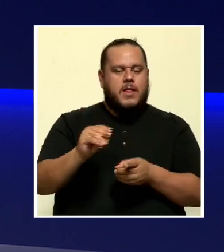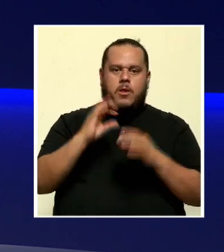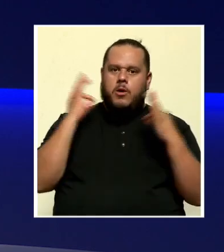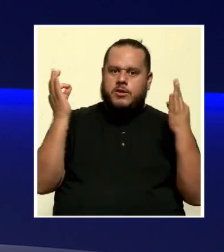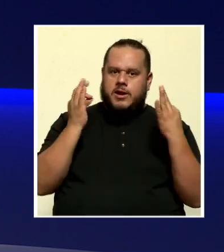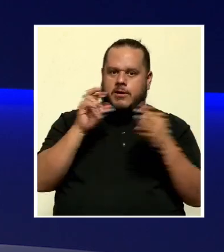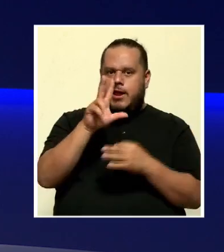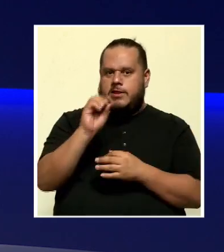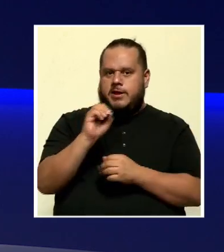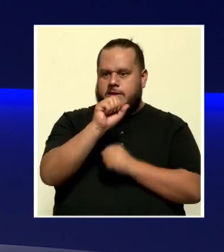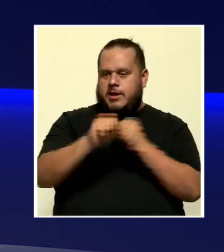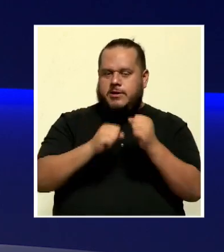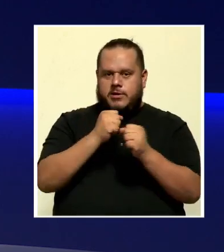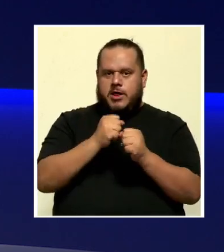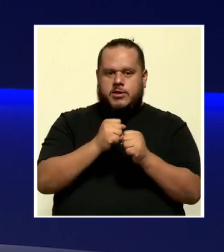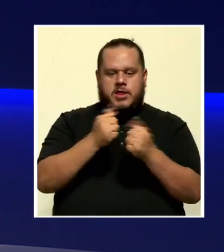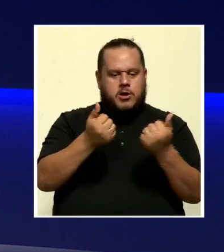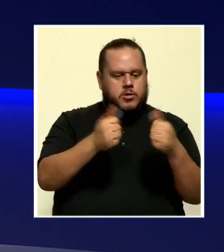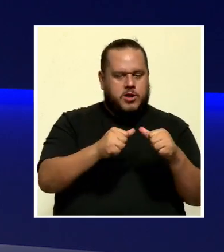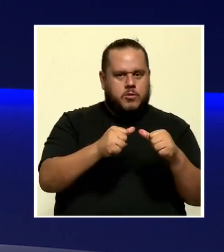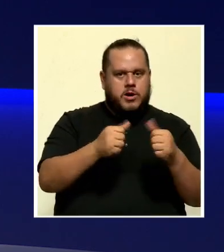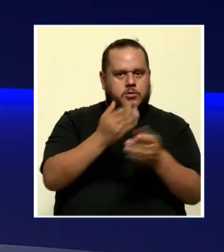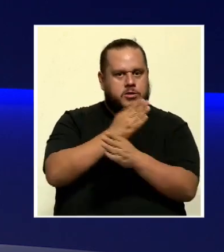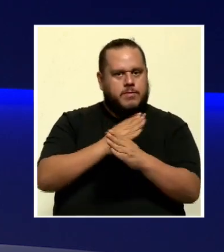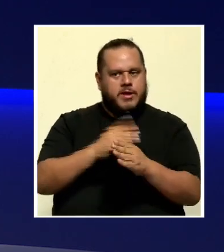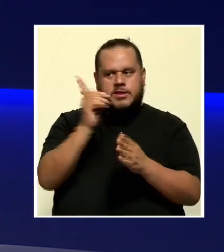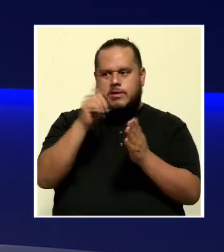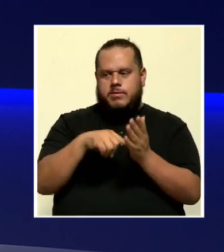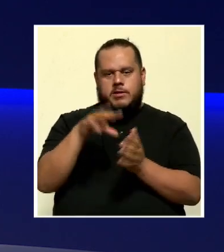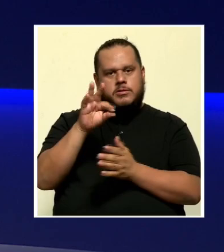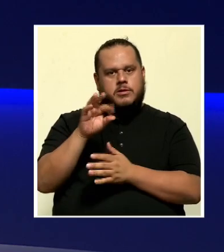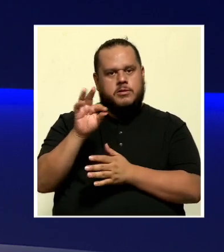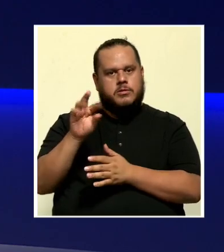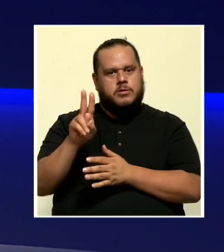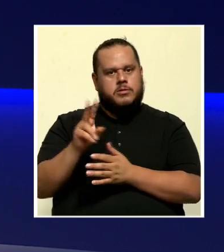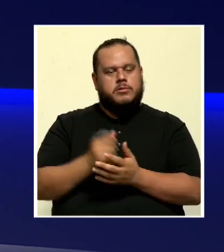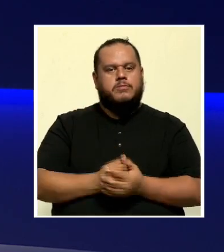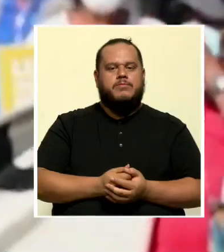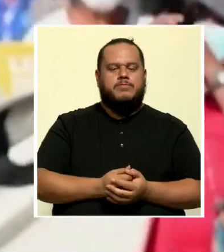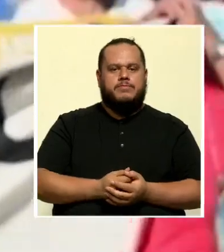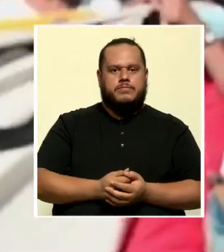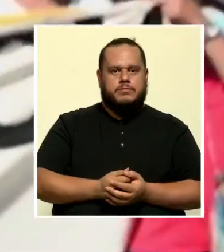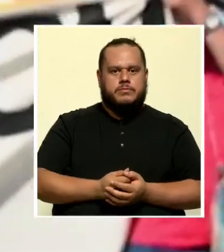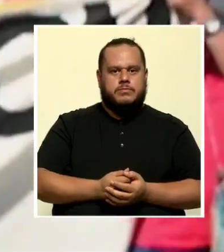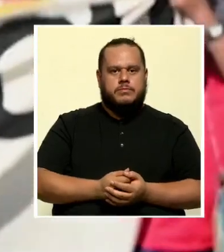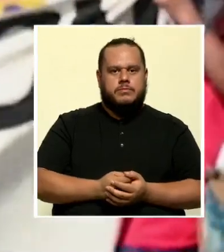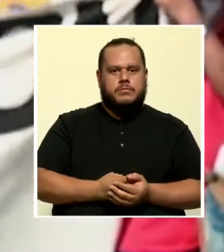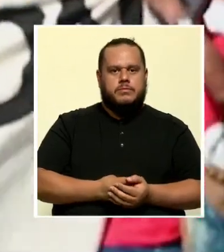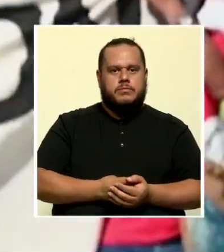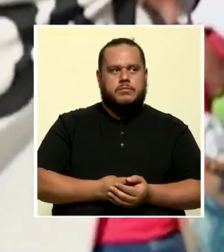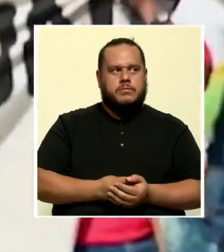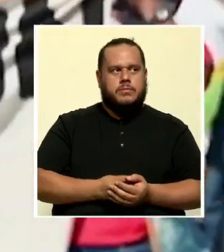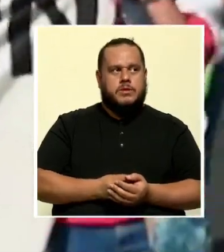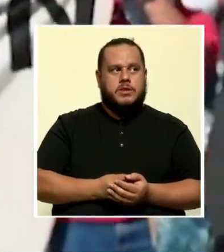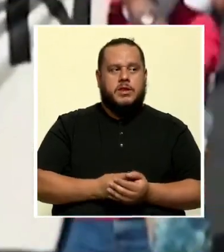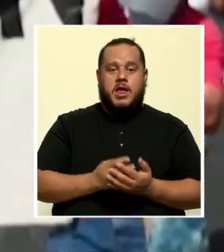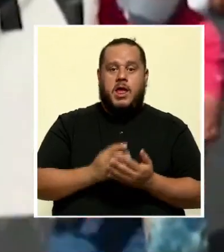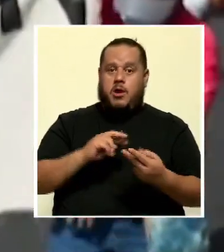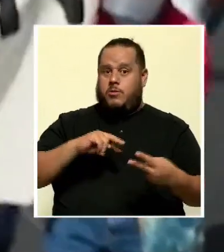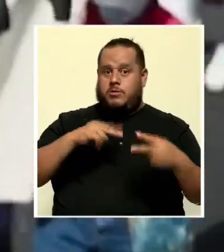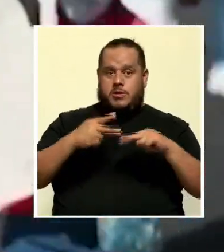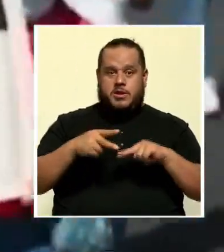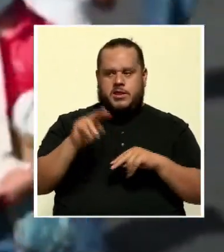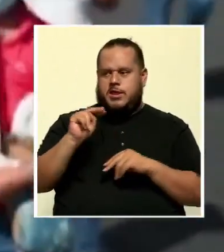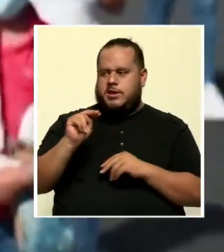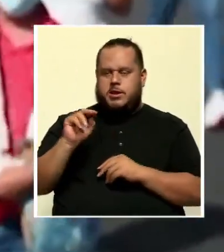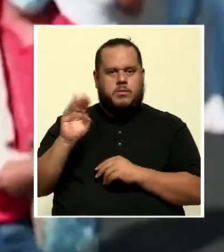el 30 aniversario de los acuerdos de paz de 1992. De un revés, Nayib